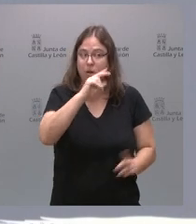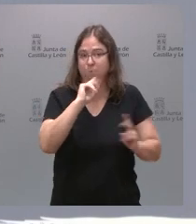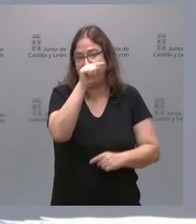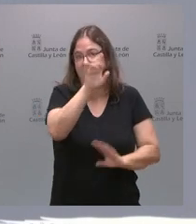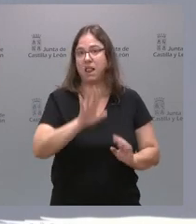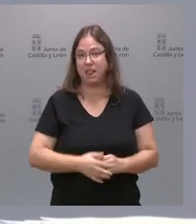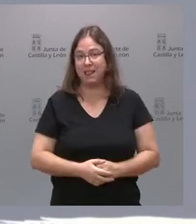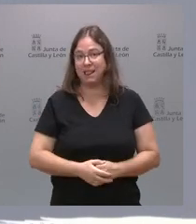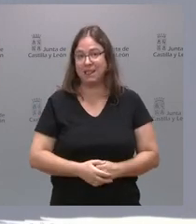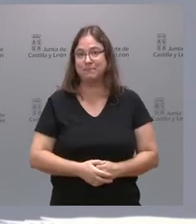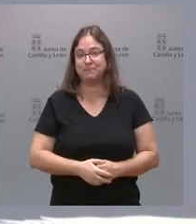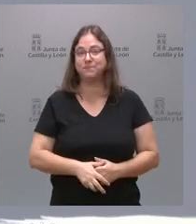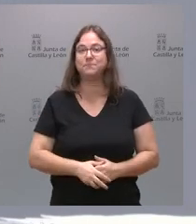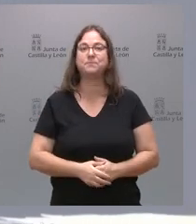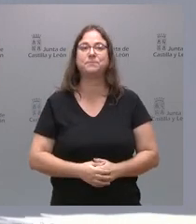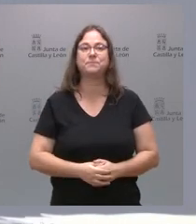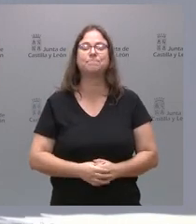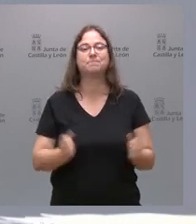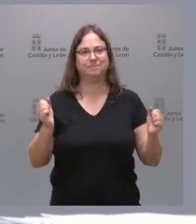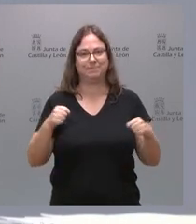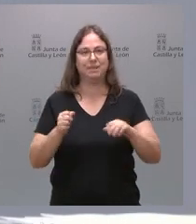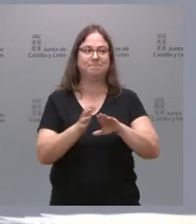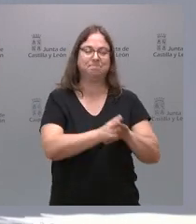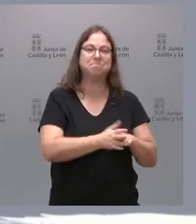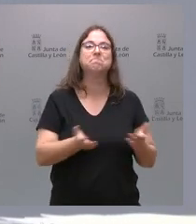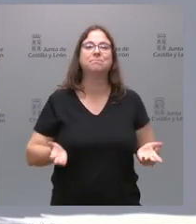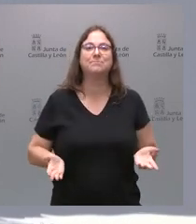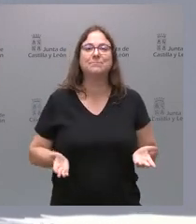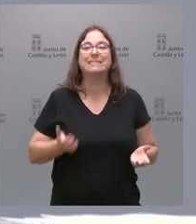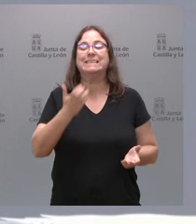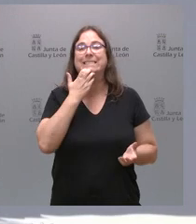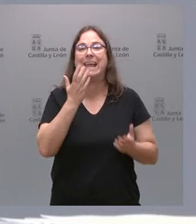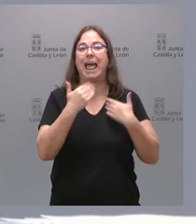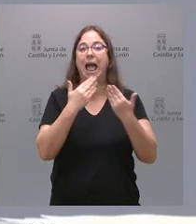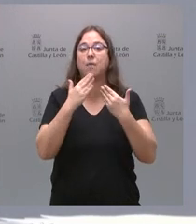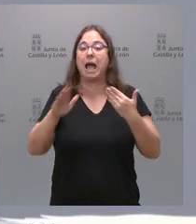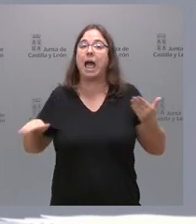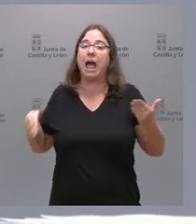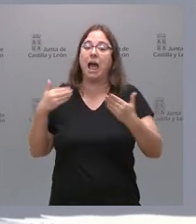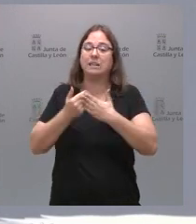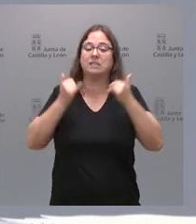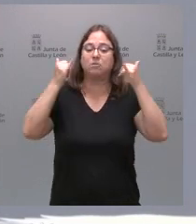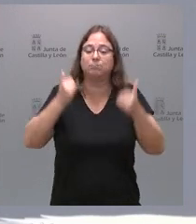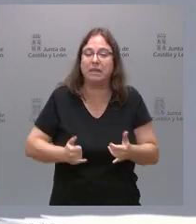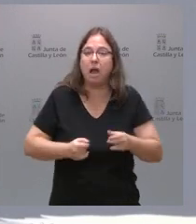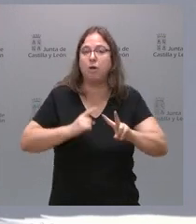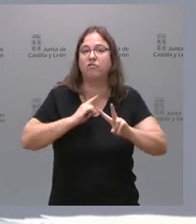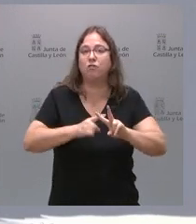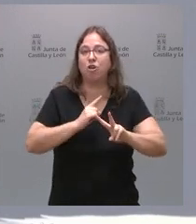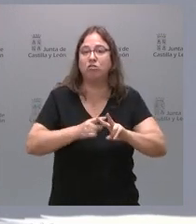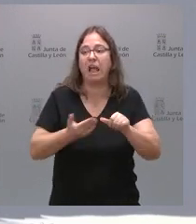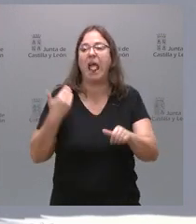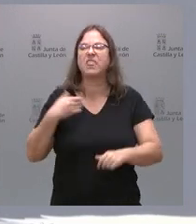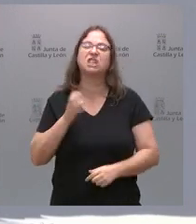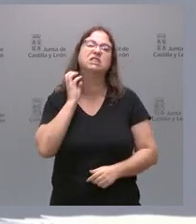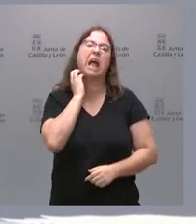declaraciones Bueno pero si habla de que hasta que ha llegado vox había